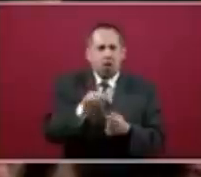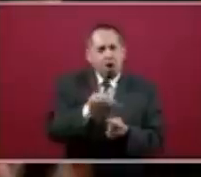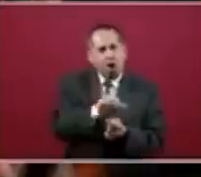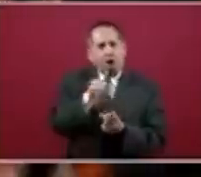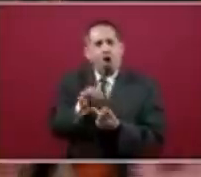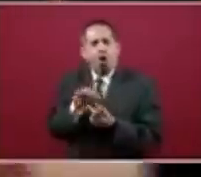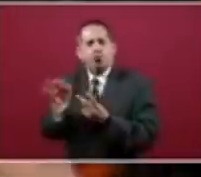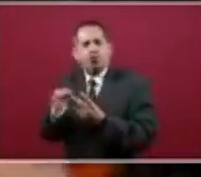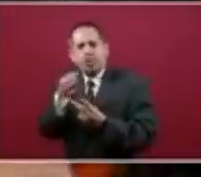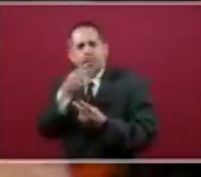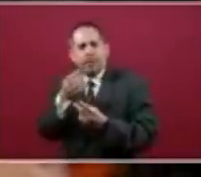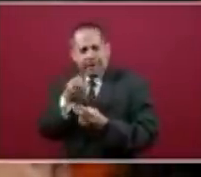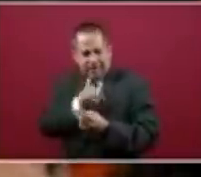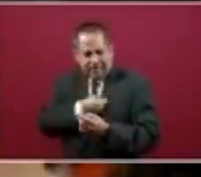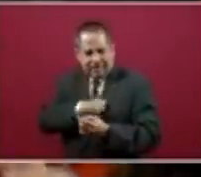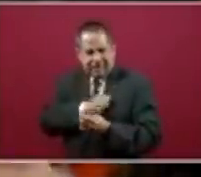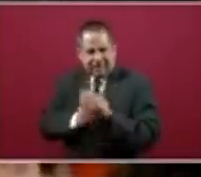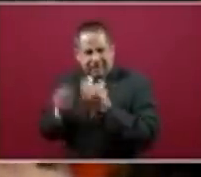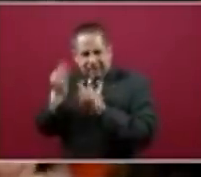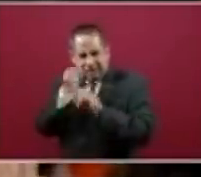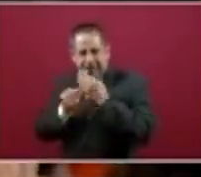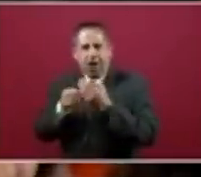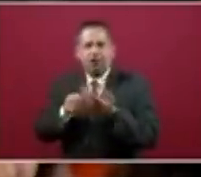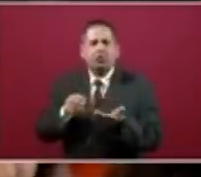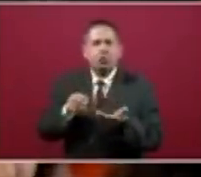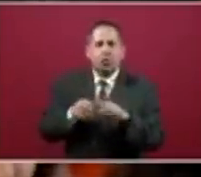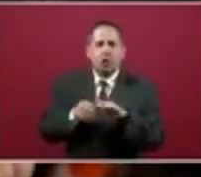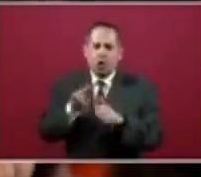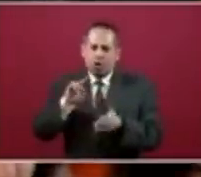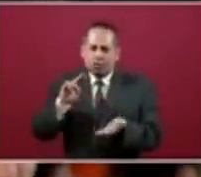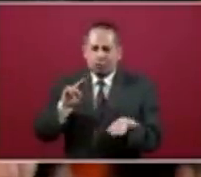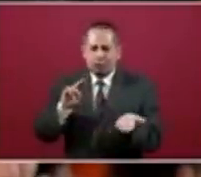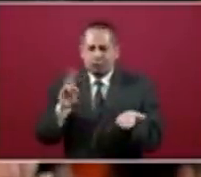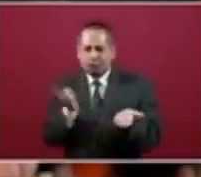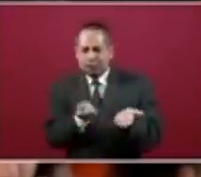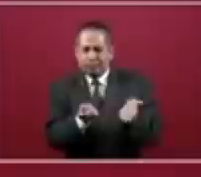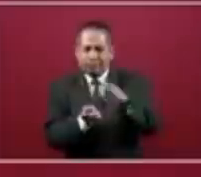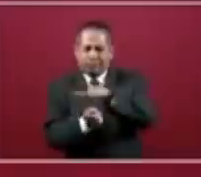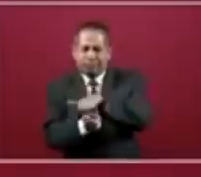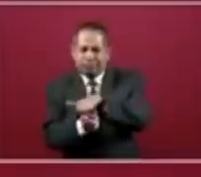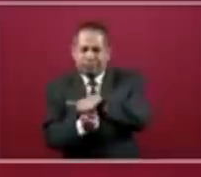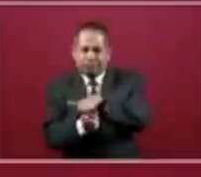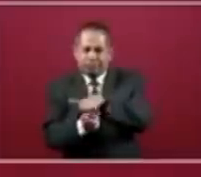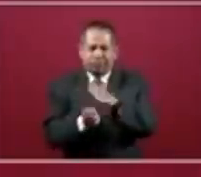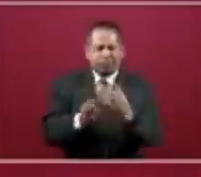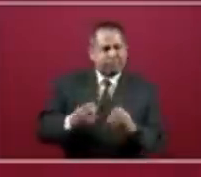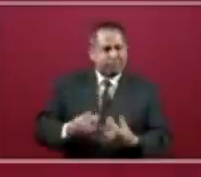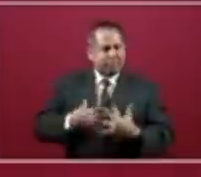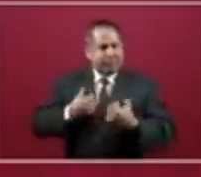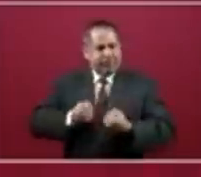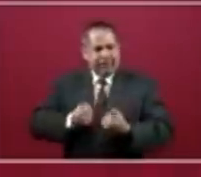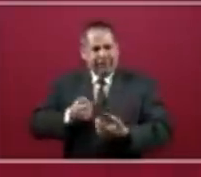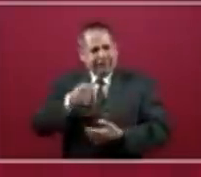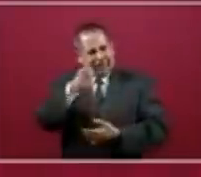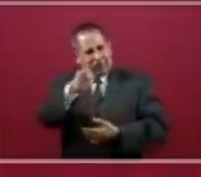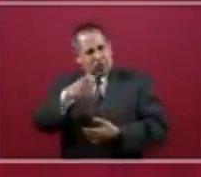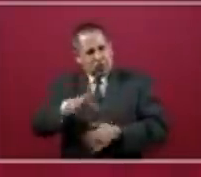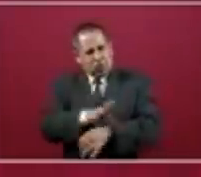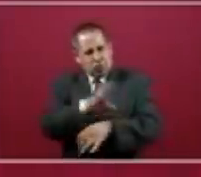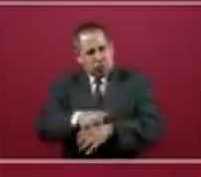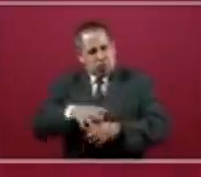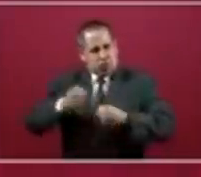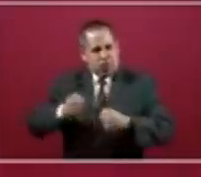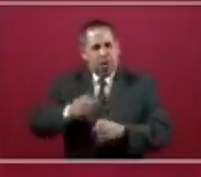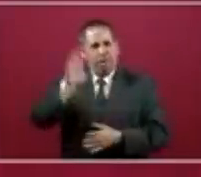alternativo, si utiliza cámaras hiperbáricas. Tiene mucha energía, de verdad, y usted es como un